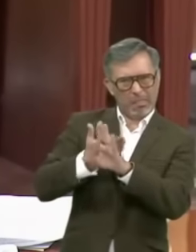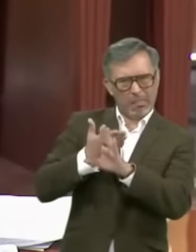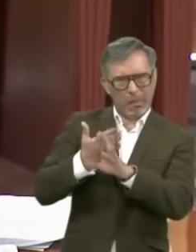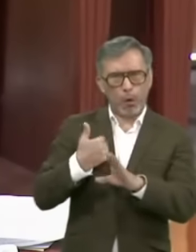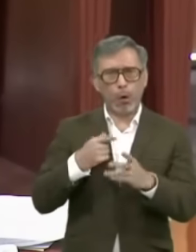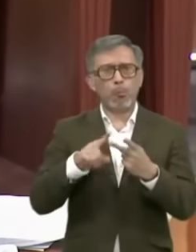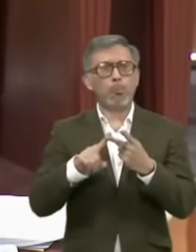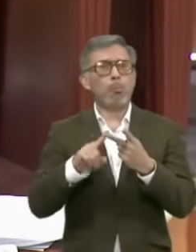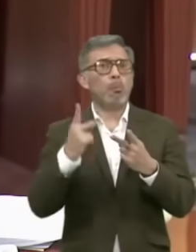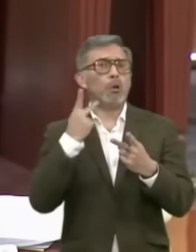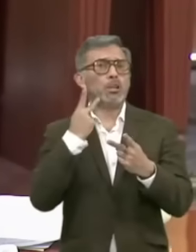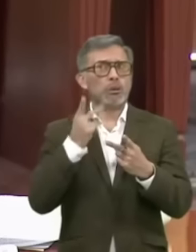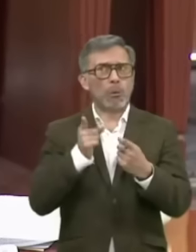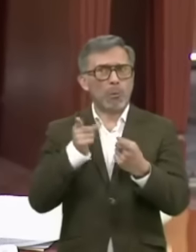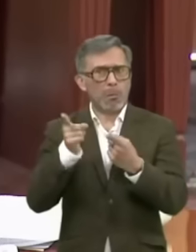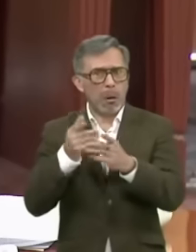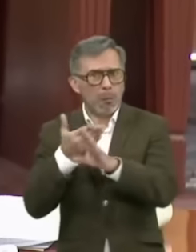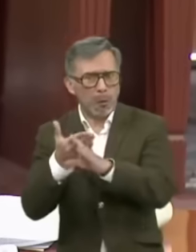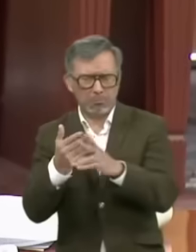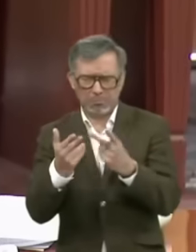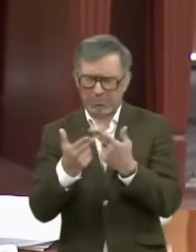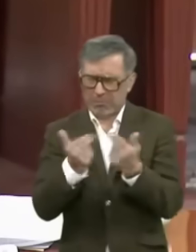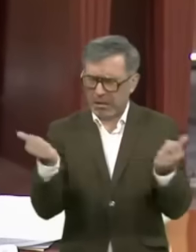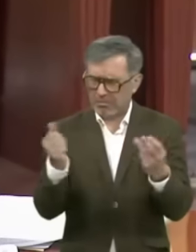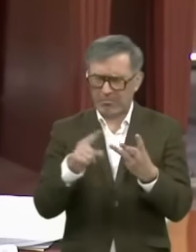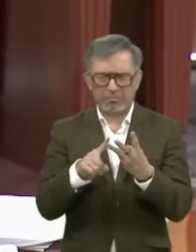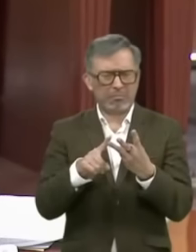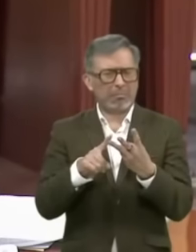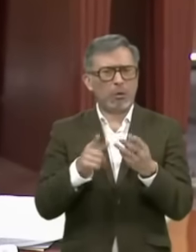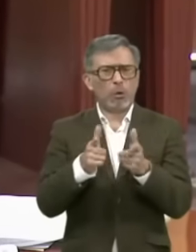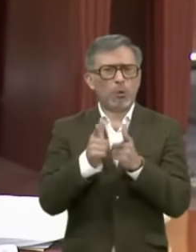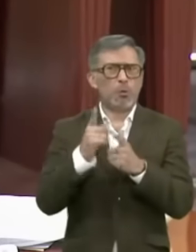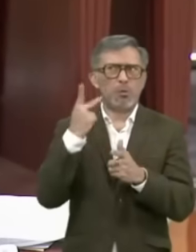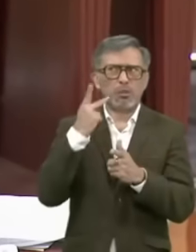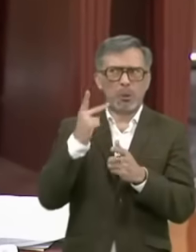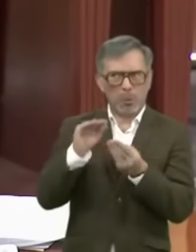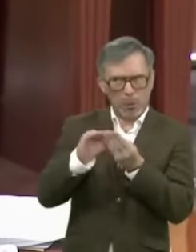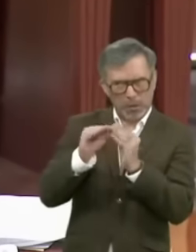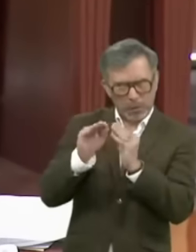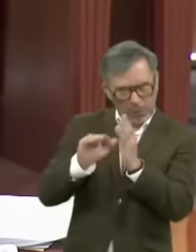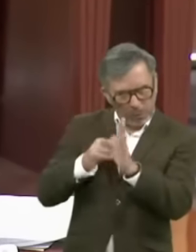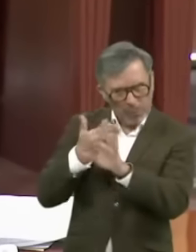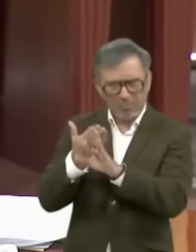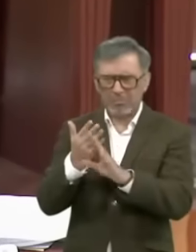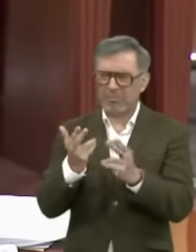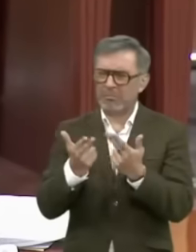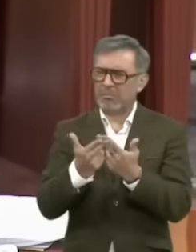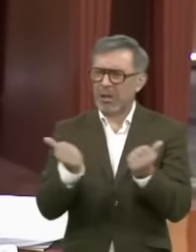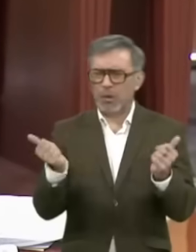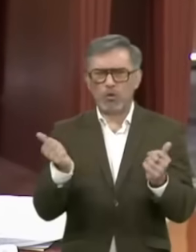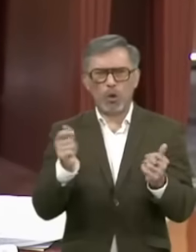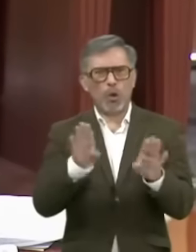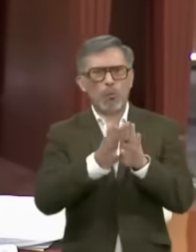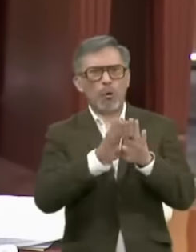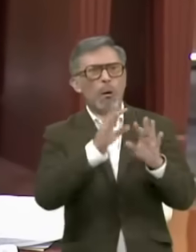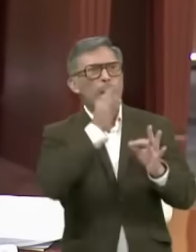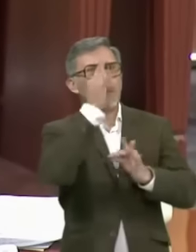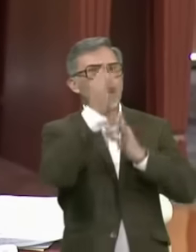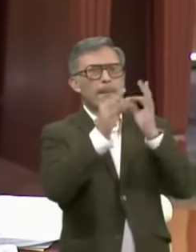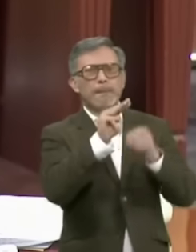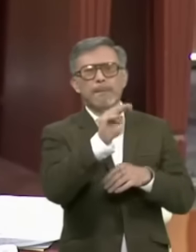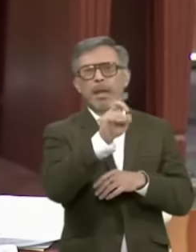un asunto de partidos políticos, no es un asunto mediático. Si tuviéramos otra vía nosotros de que se